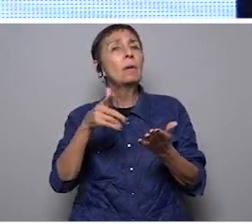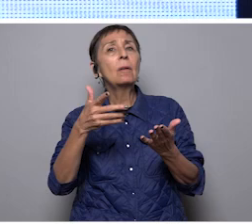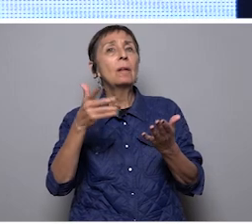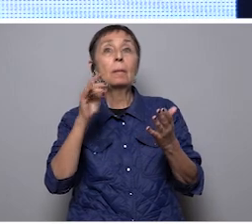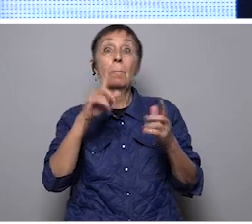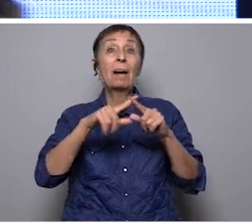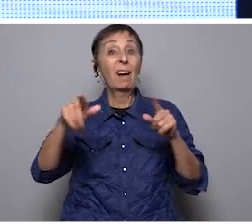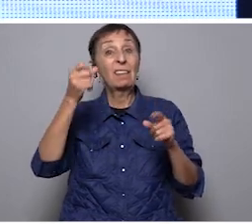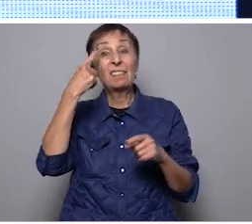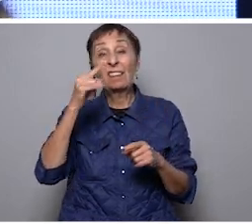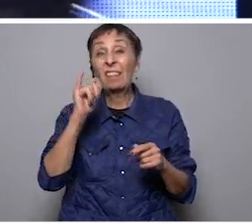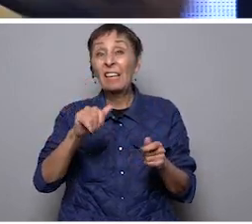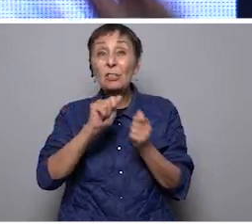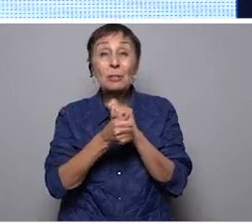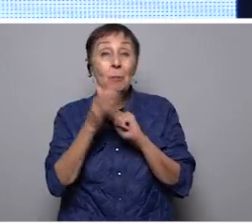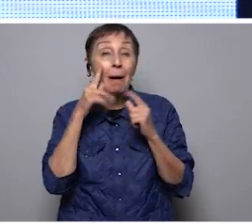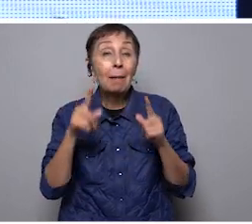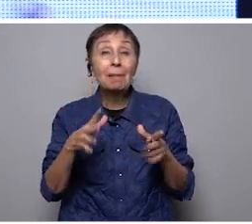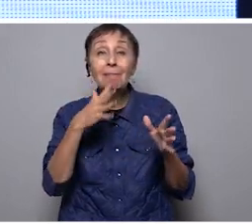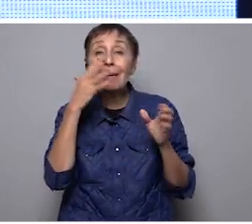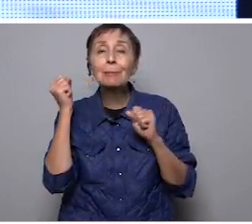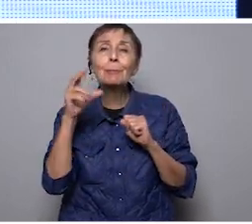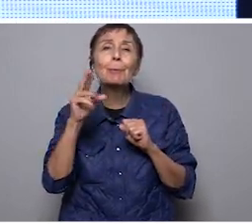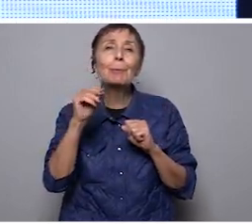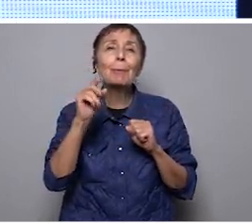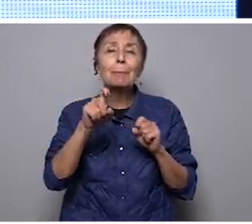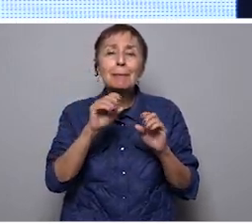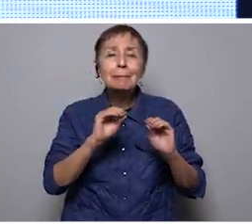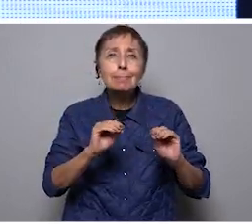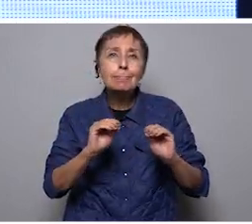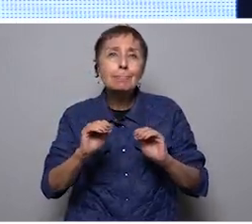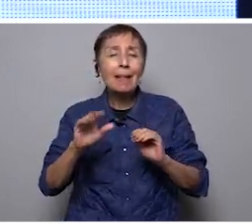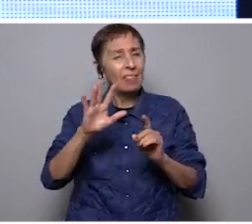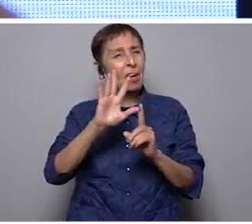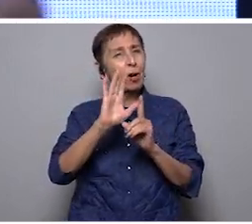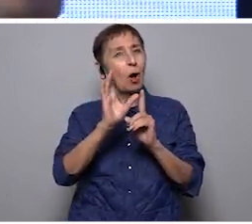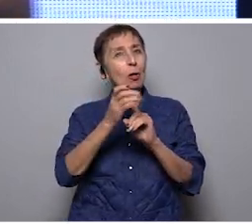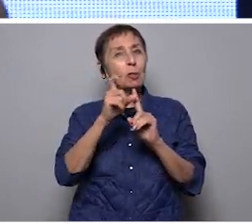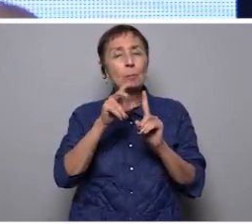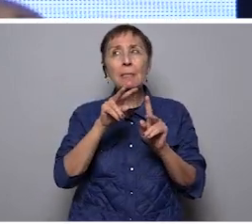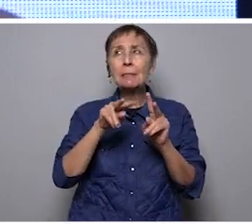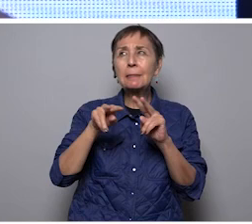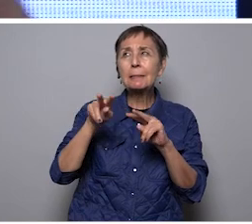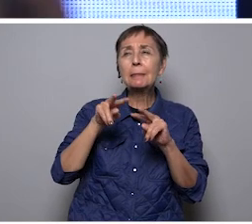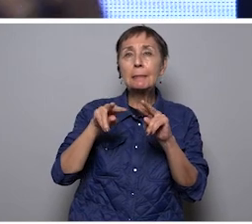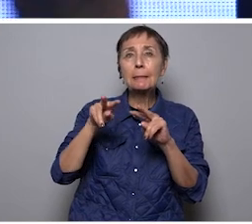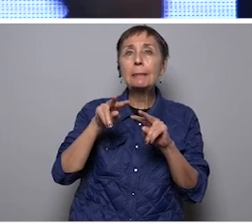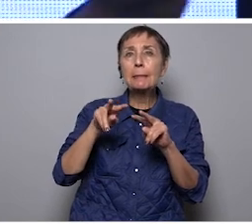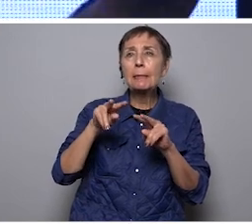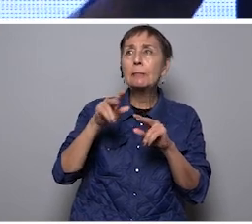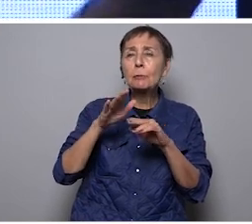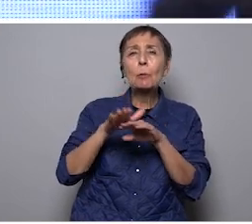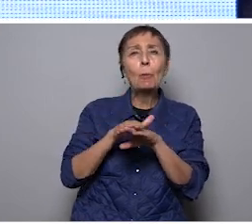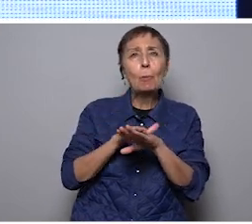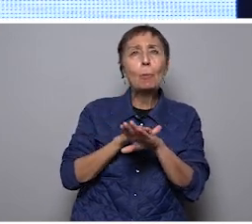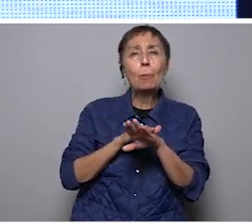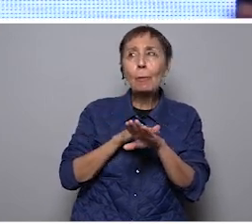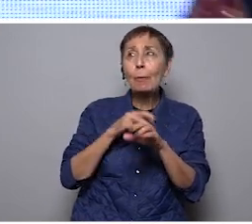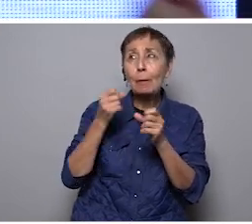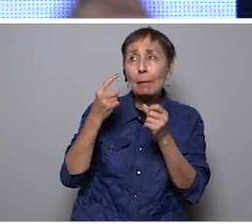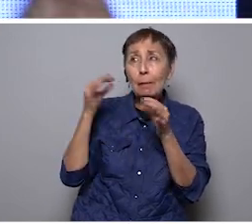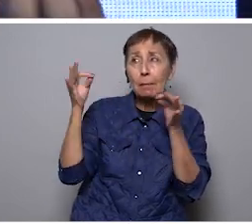cultura también cambiar la cultura de nuestros clientes en trabajar más de forma digamos